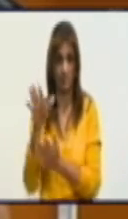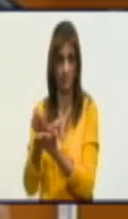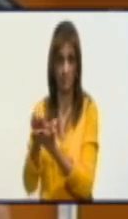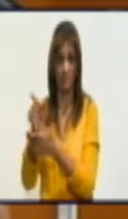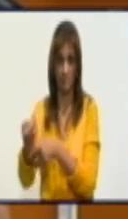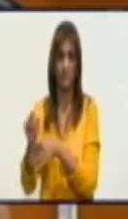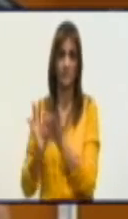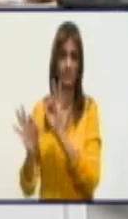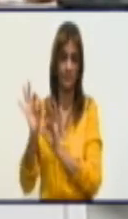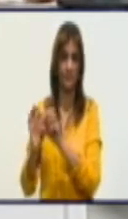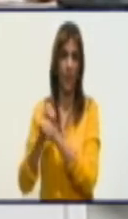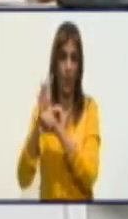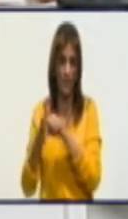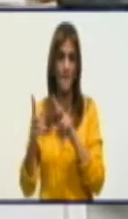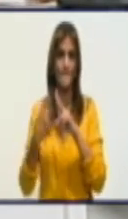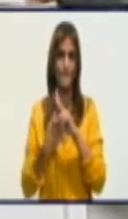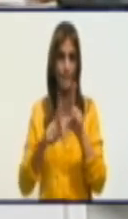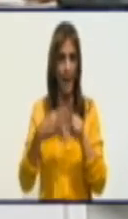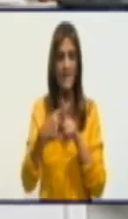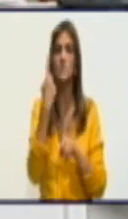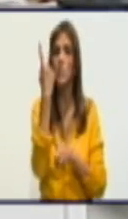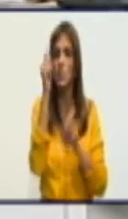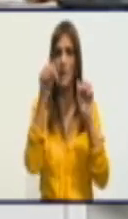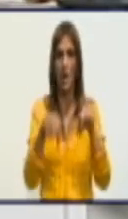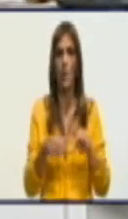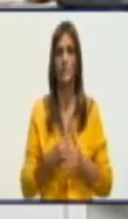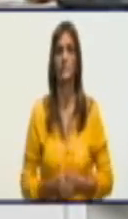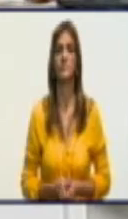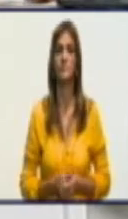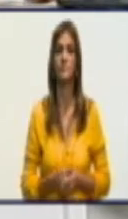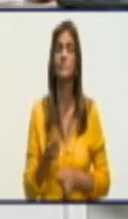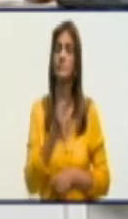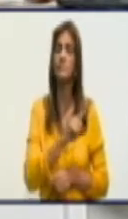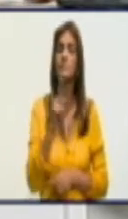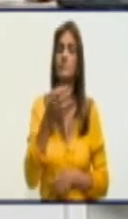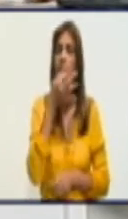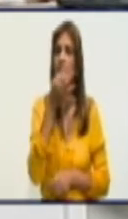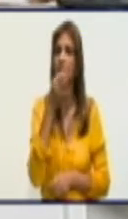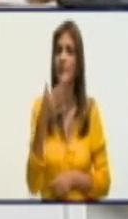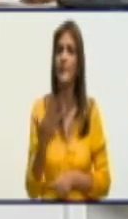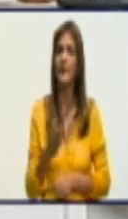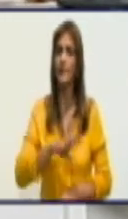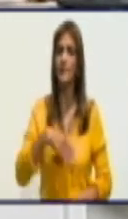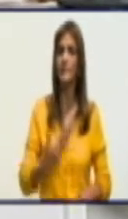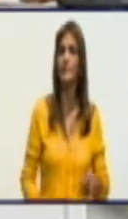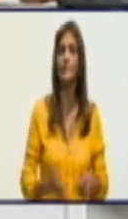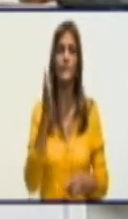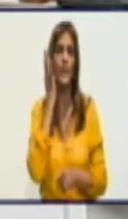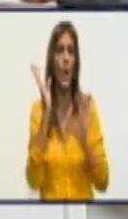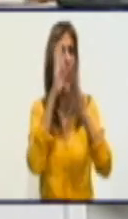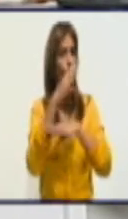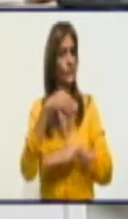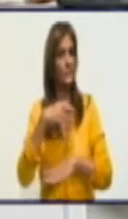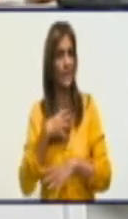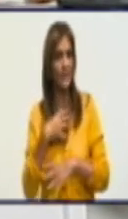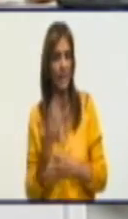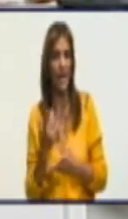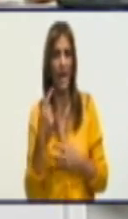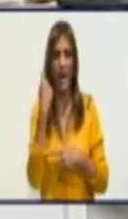activas. Que usted nos explicaba ayer que en el caso de la gestante anterior, pues, estaba asintomática, sí, que iba evolucionando